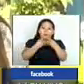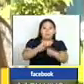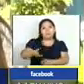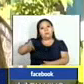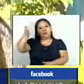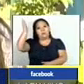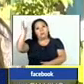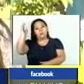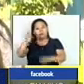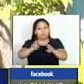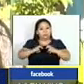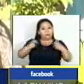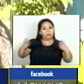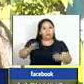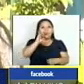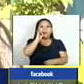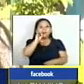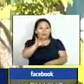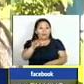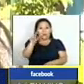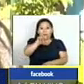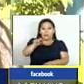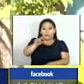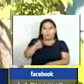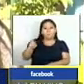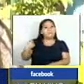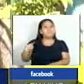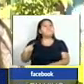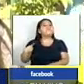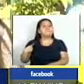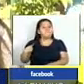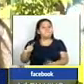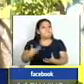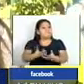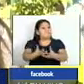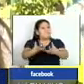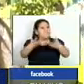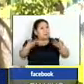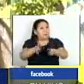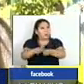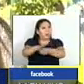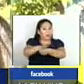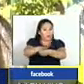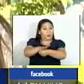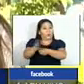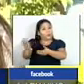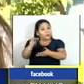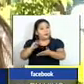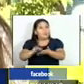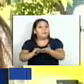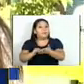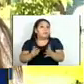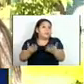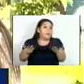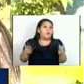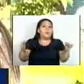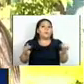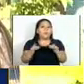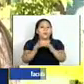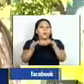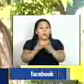prensa en donde confirmaron que en las últimas semanas ha habido un repunte de contagios de COVID-19 pero también han